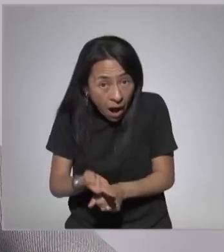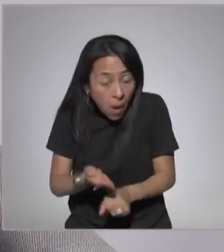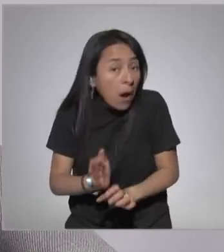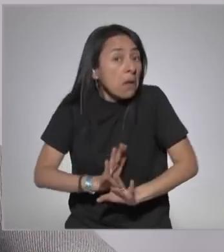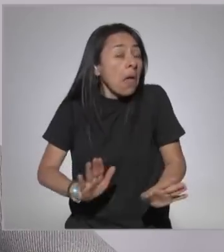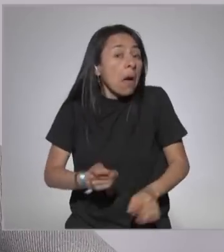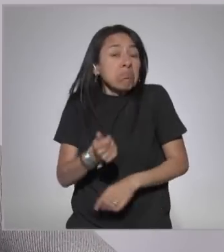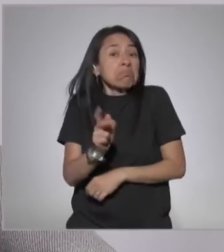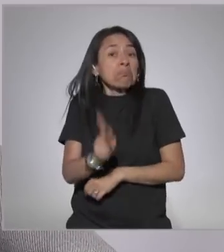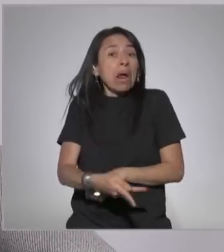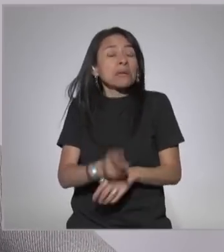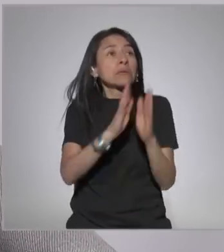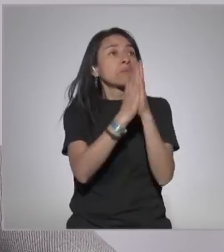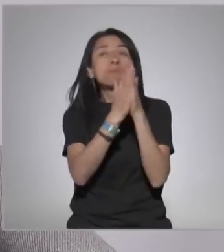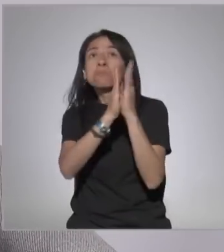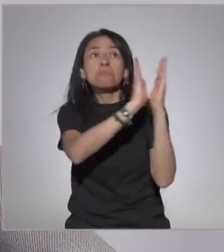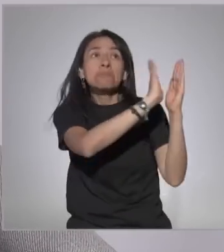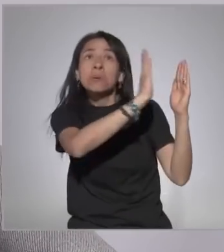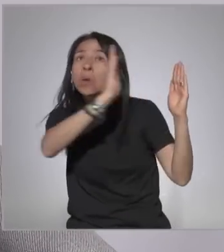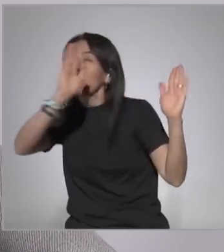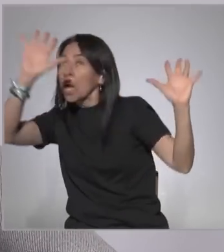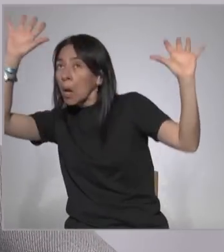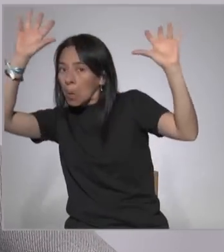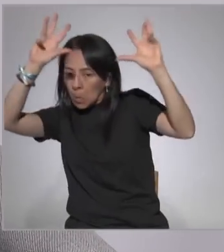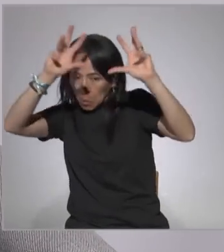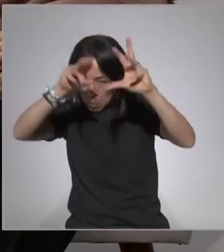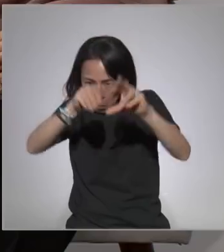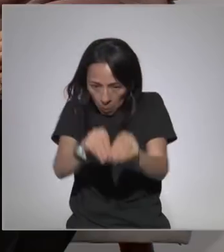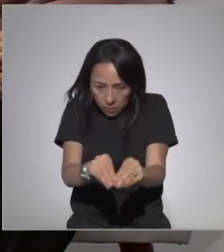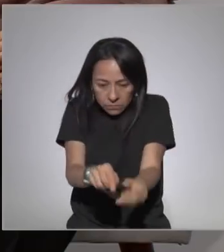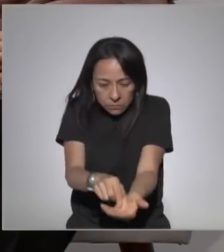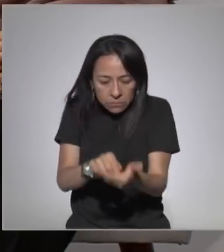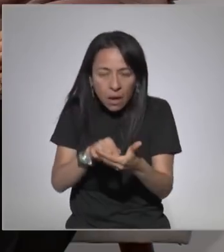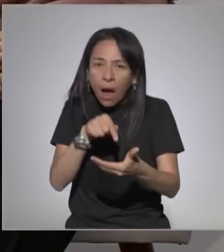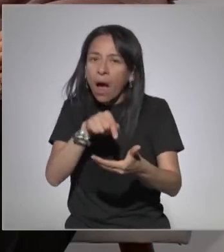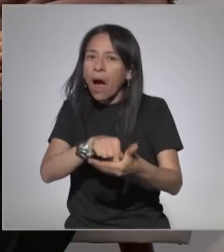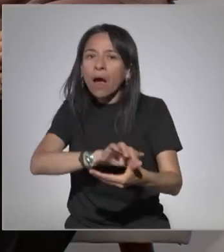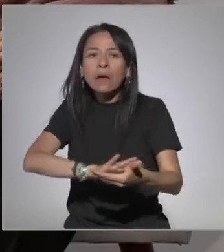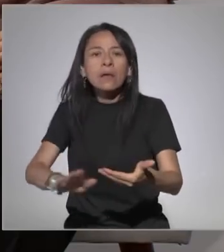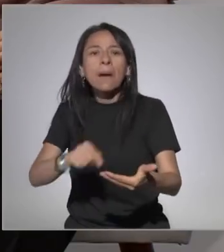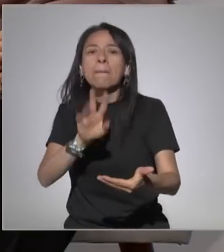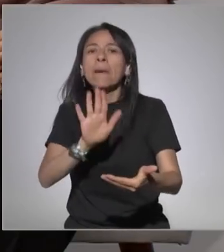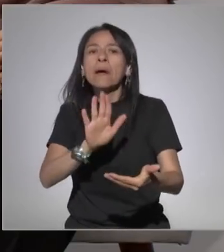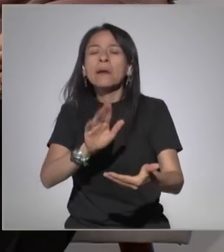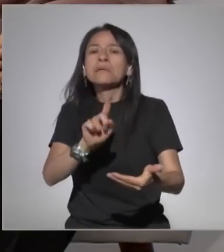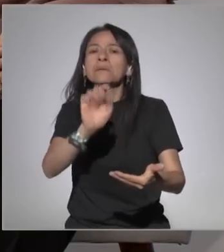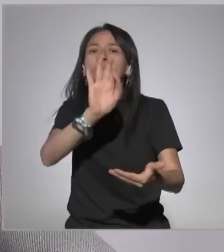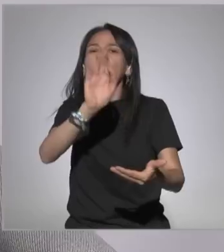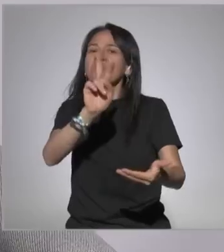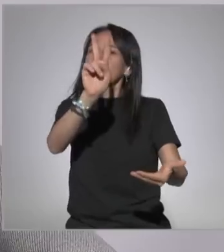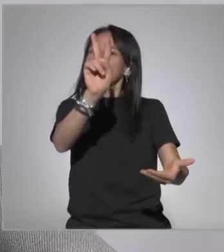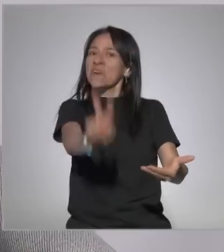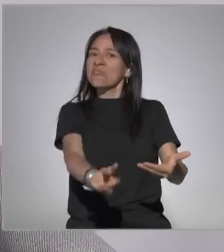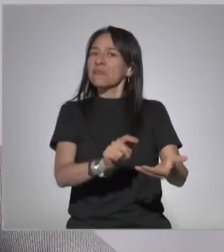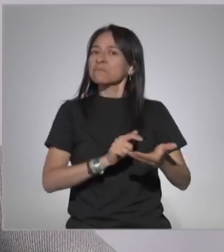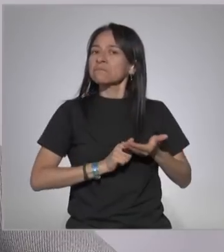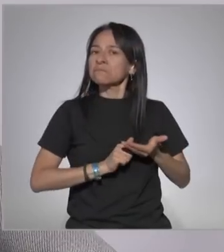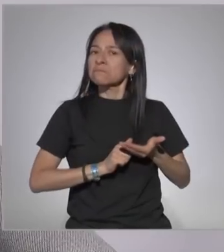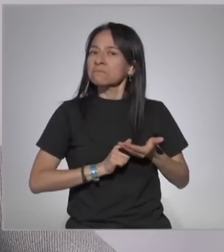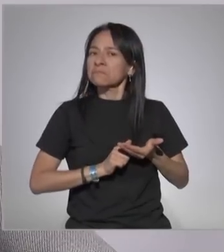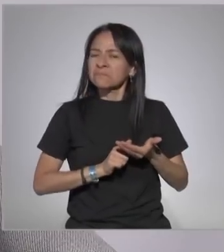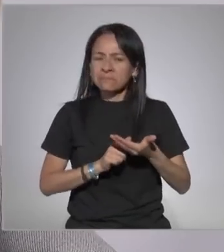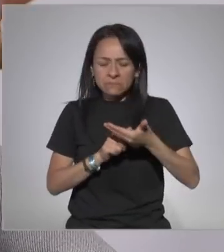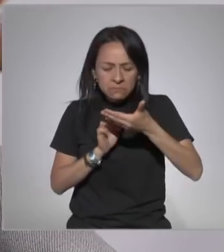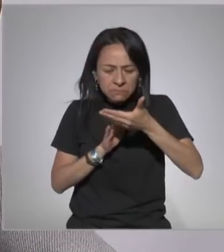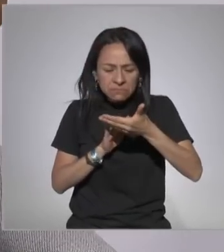¿no? Ahí contenida y que fuera la verdad absoluta. El espejito Y de la no verdad. no podemos desmenuzar qué sí, qué no leemos